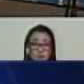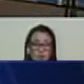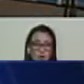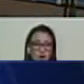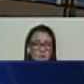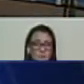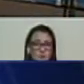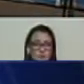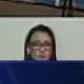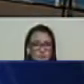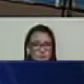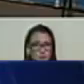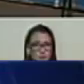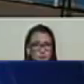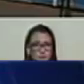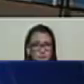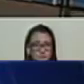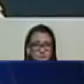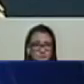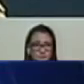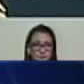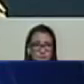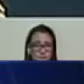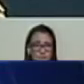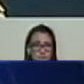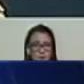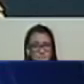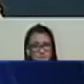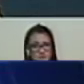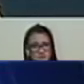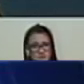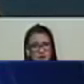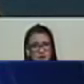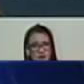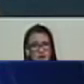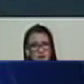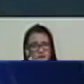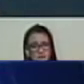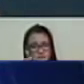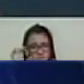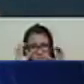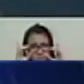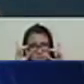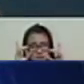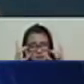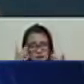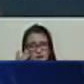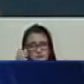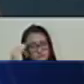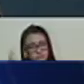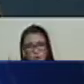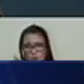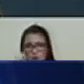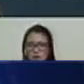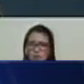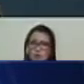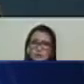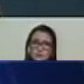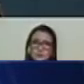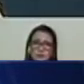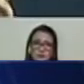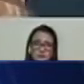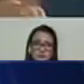sacan 3,3 veces más votos que tú, tiene razón el candidato que llegó tercero, Javier Bertucci. Bertucci dice, bueno, si la diferencia